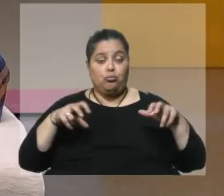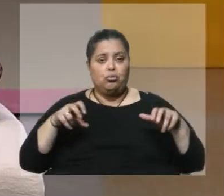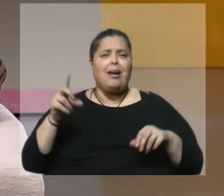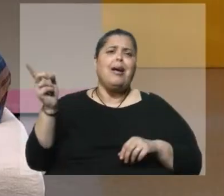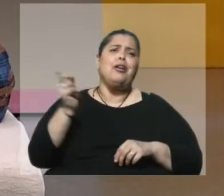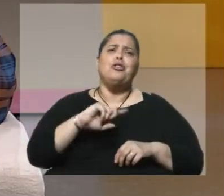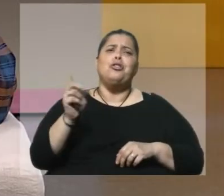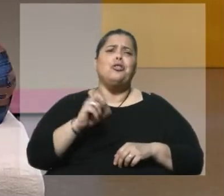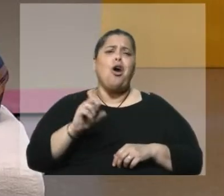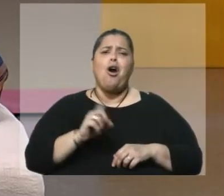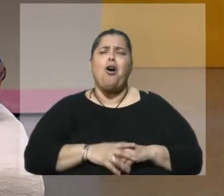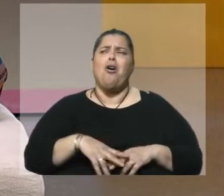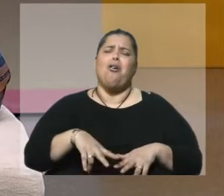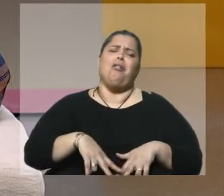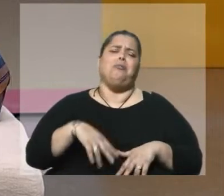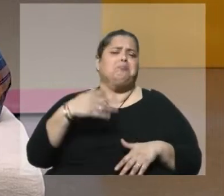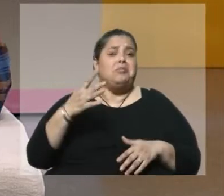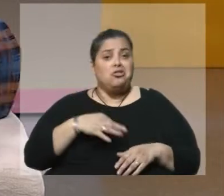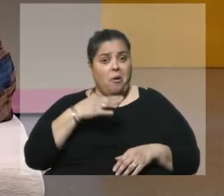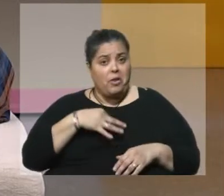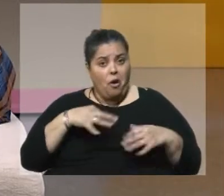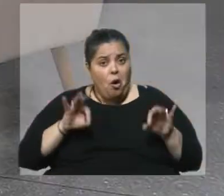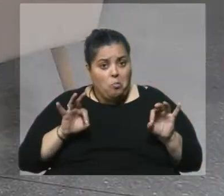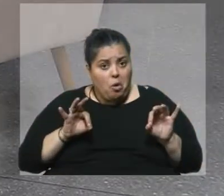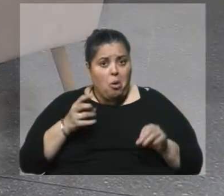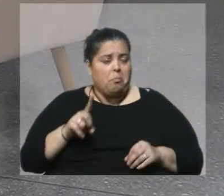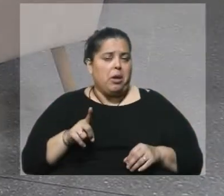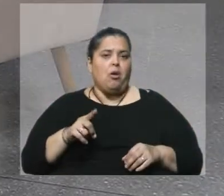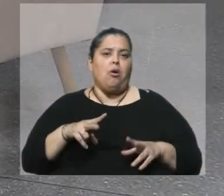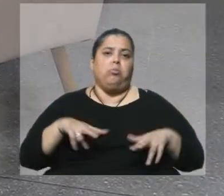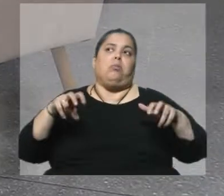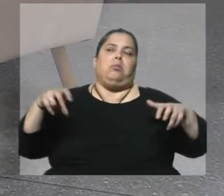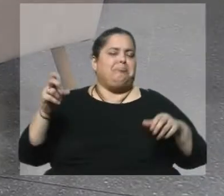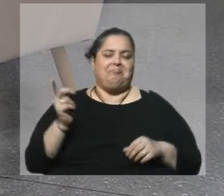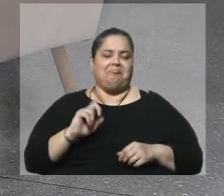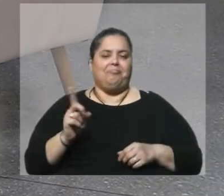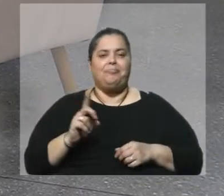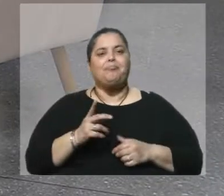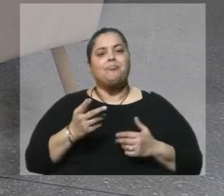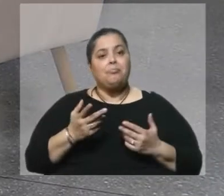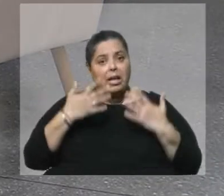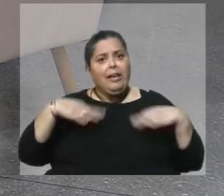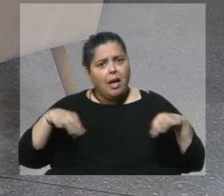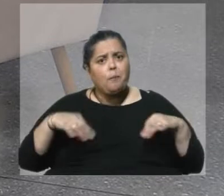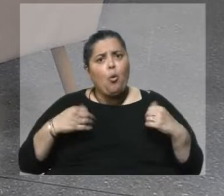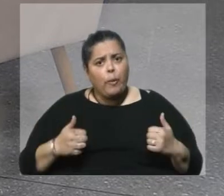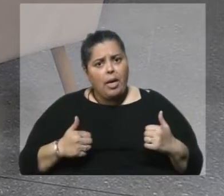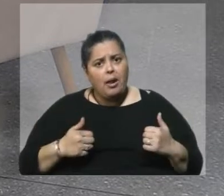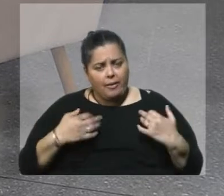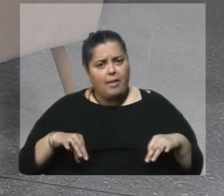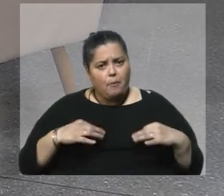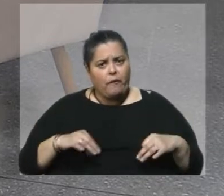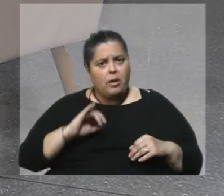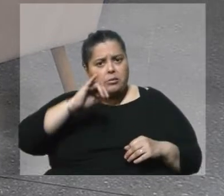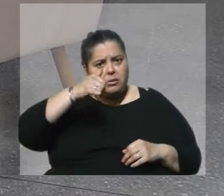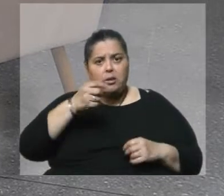Yo qué sé, no sé, vivo cómodamente. No, es decir, Y está muy bien. Está muy bien. Está muy bien. Sí,